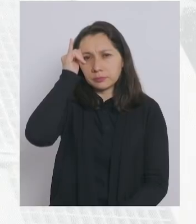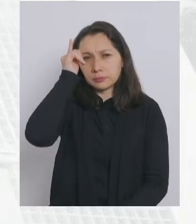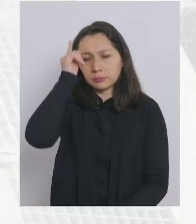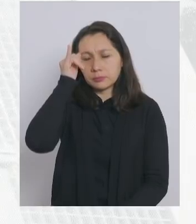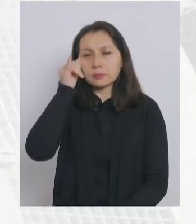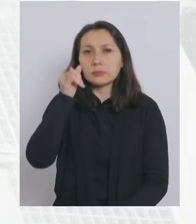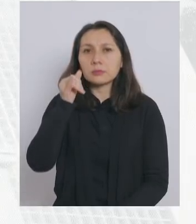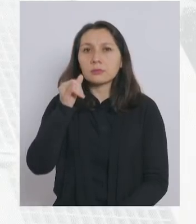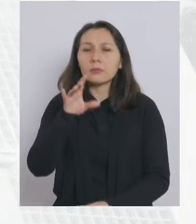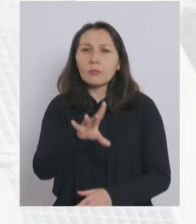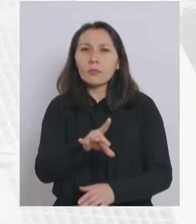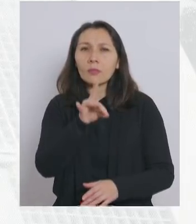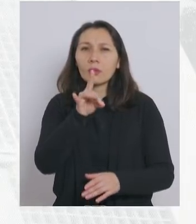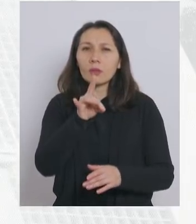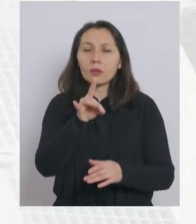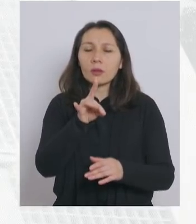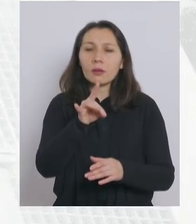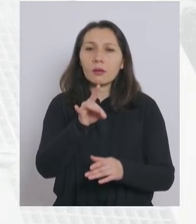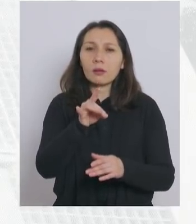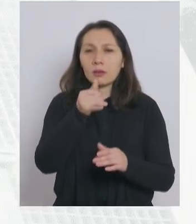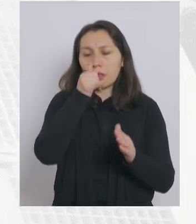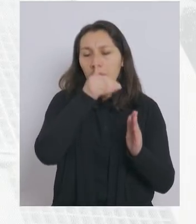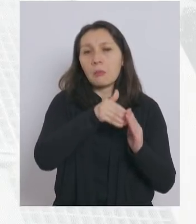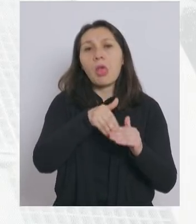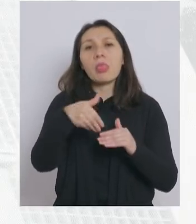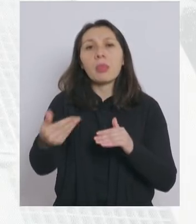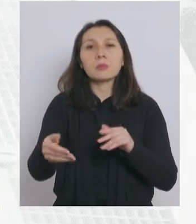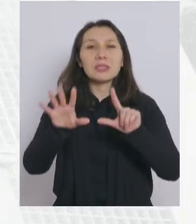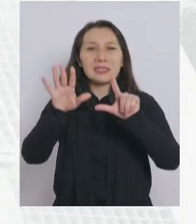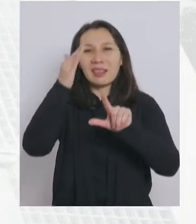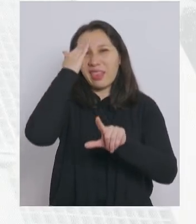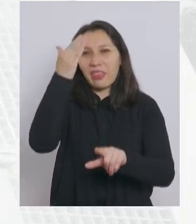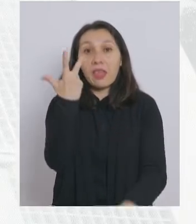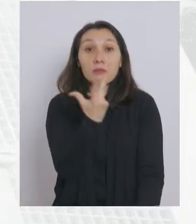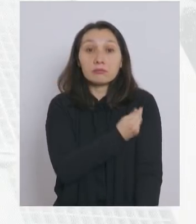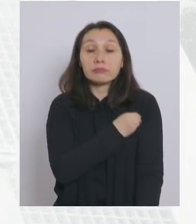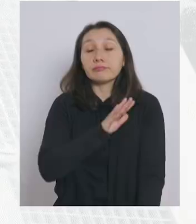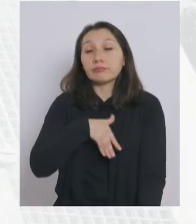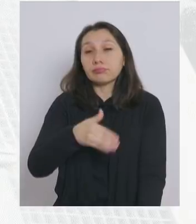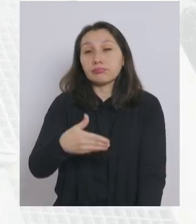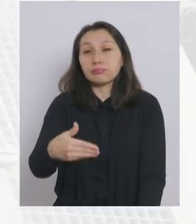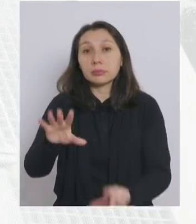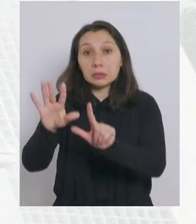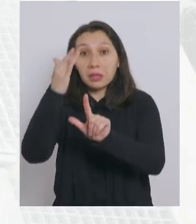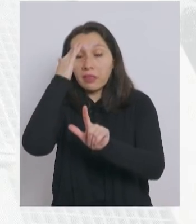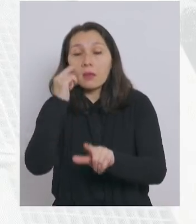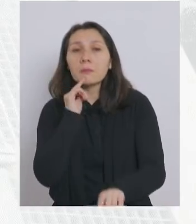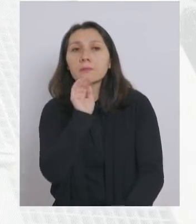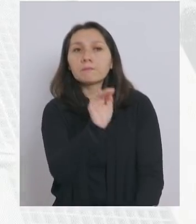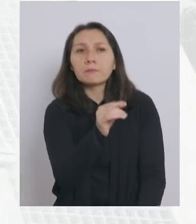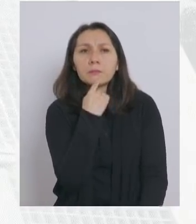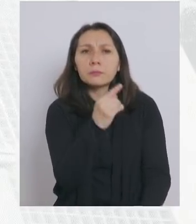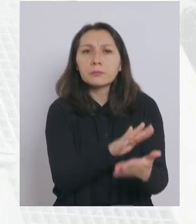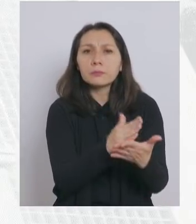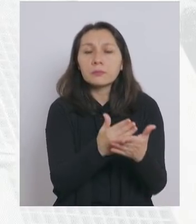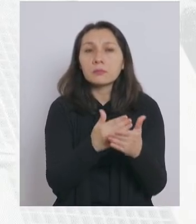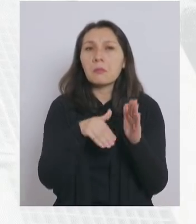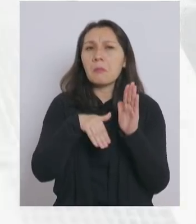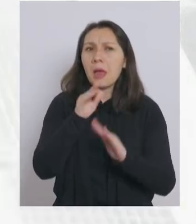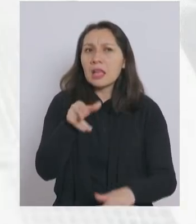sistémicos localizados en un periodo posterior a 7 días de la vacunación. El evento con